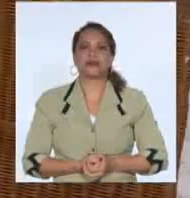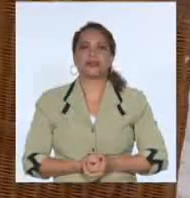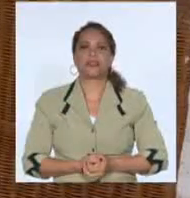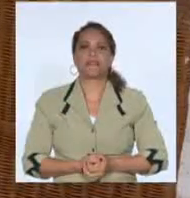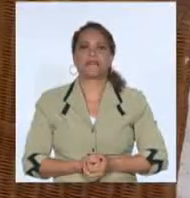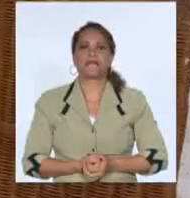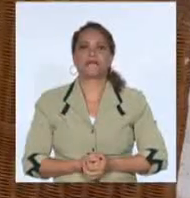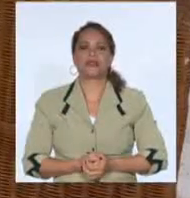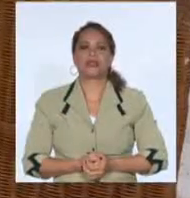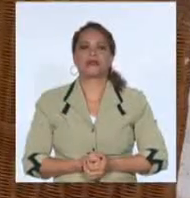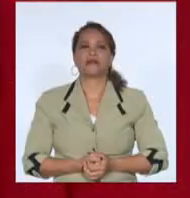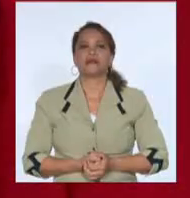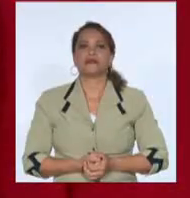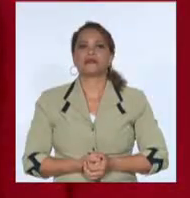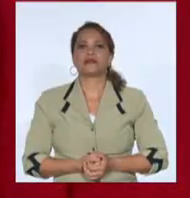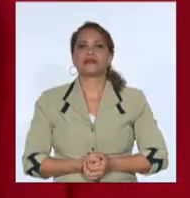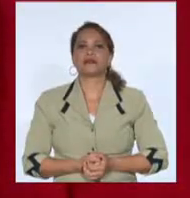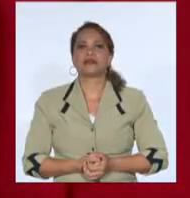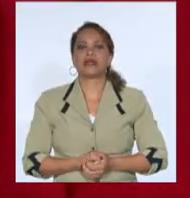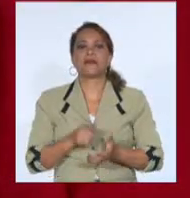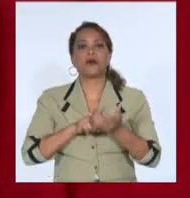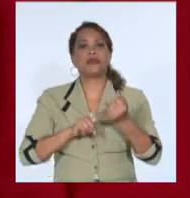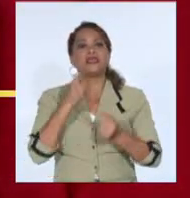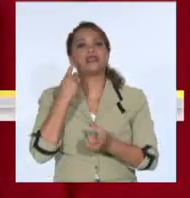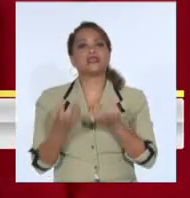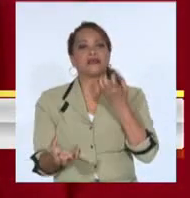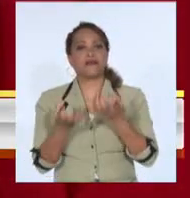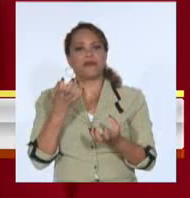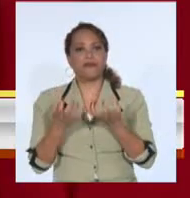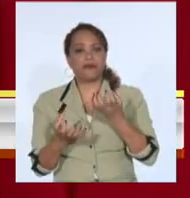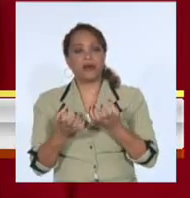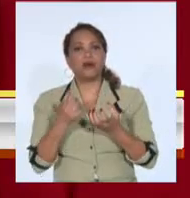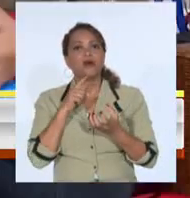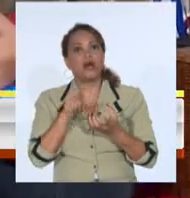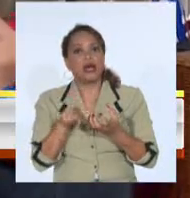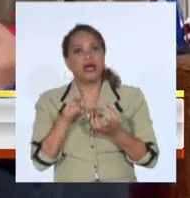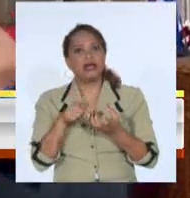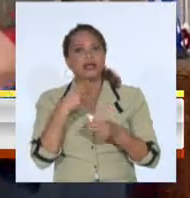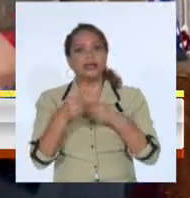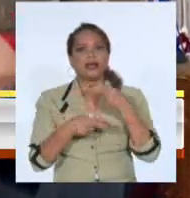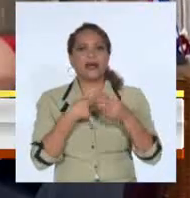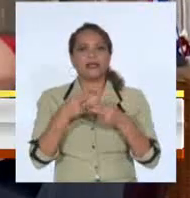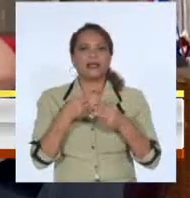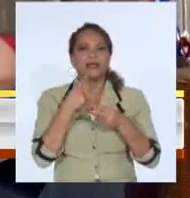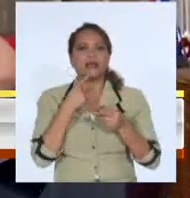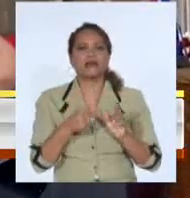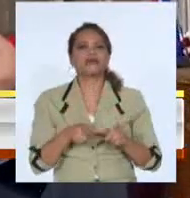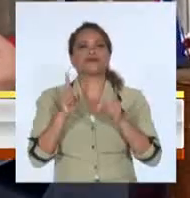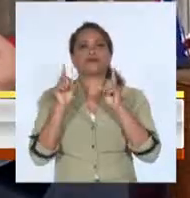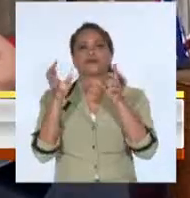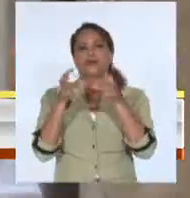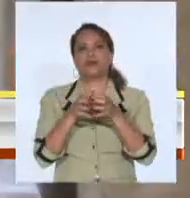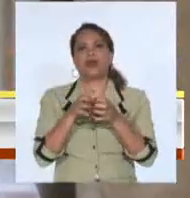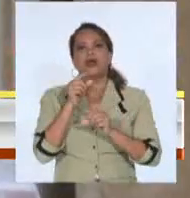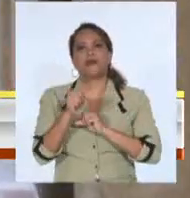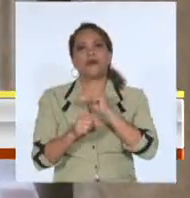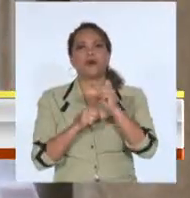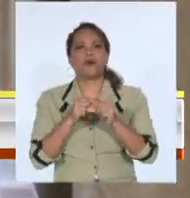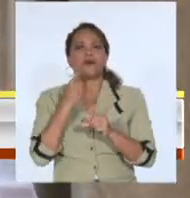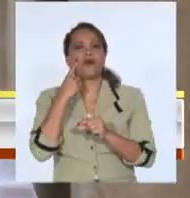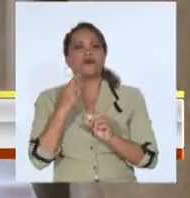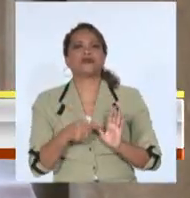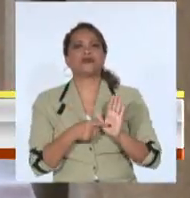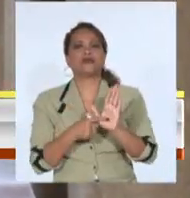La privilegiada posición de Cienfuegos al centro sur de la isla, además de la infraestructura industrial y puertos, incrementa las posibilidades de